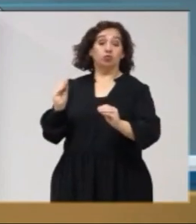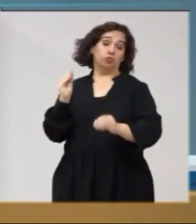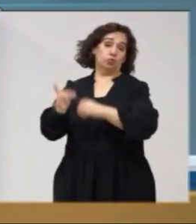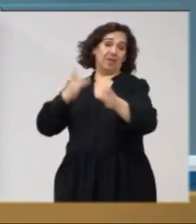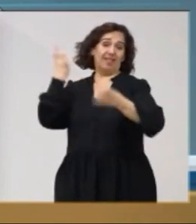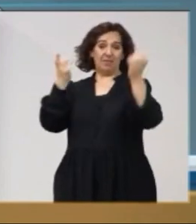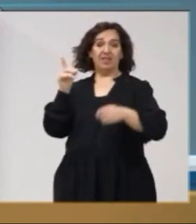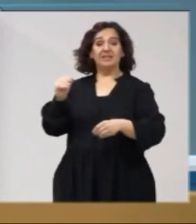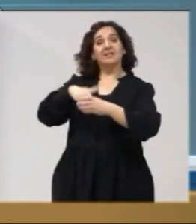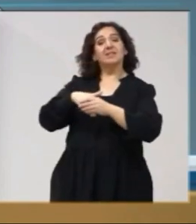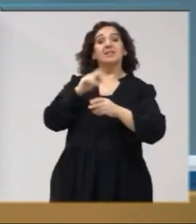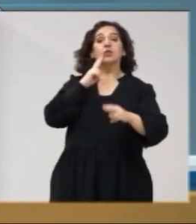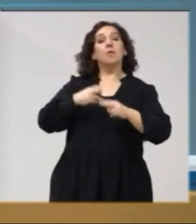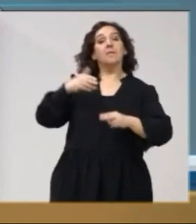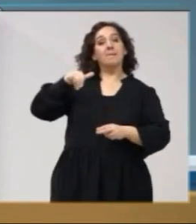Miguel Ángel